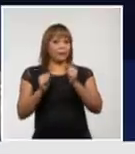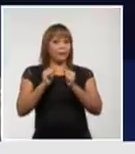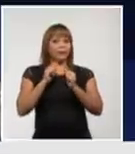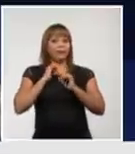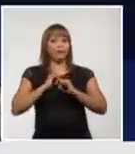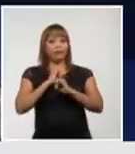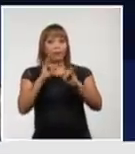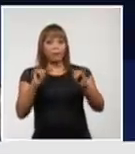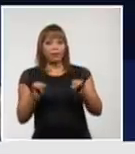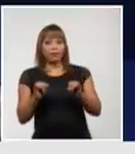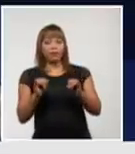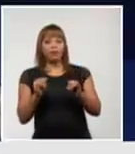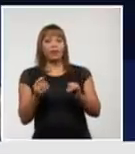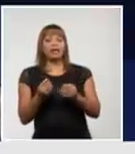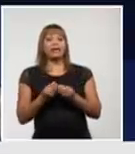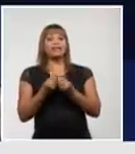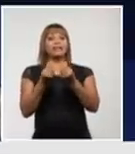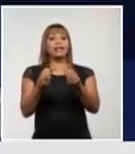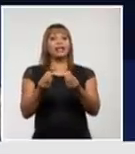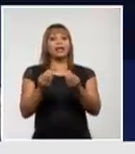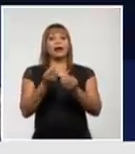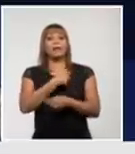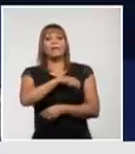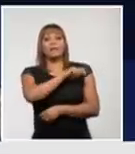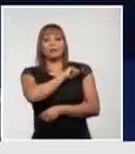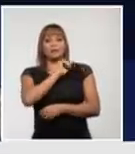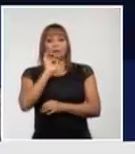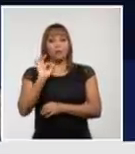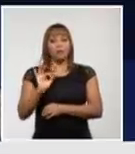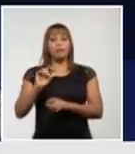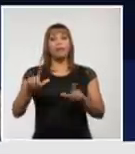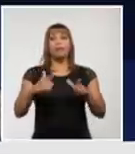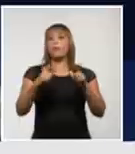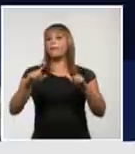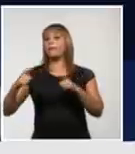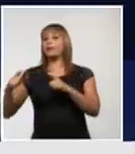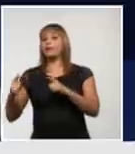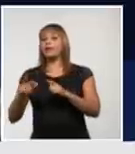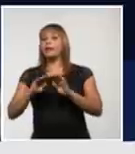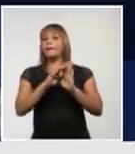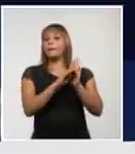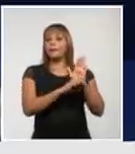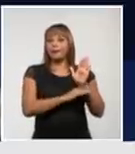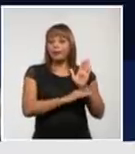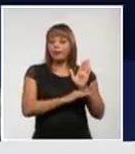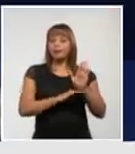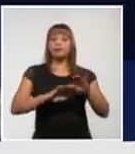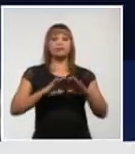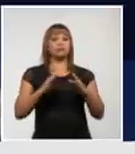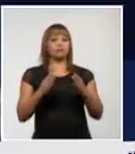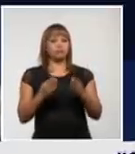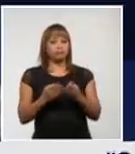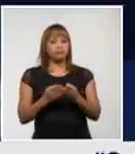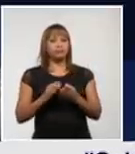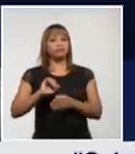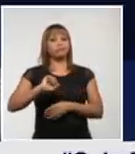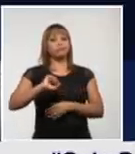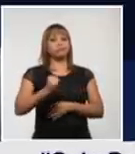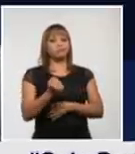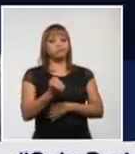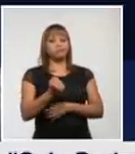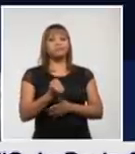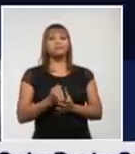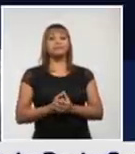que se le da a la población para el cumplimiento de todos los aspectos que se deben